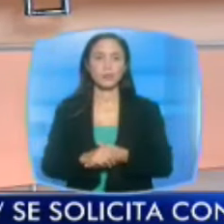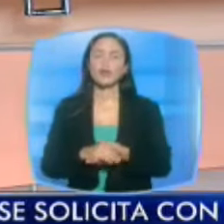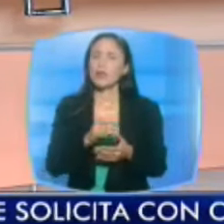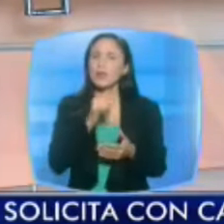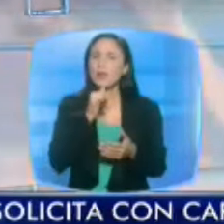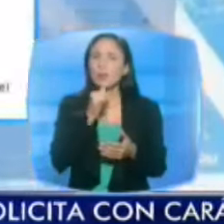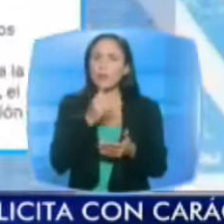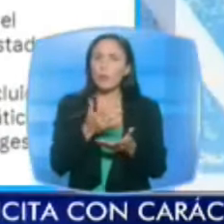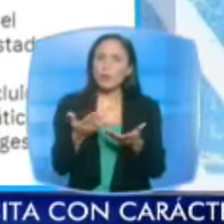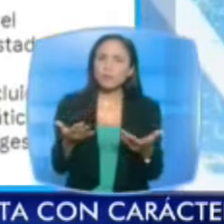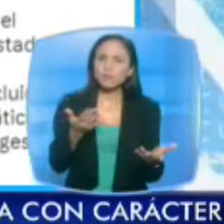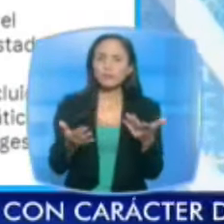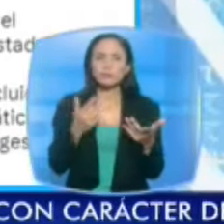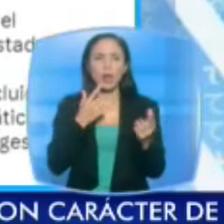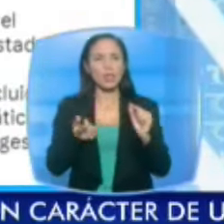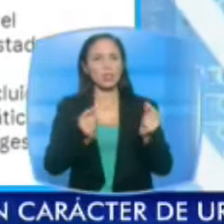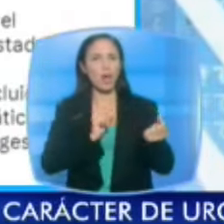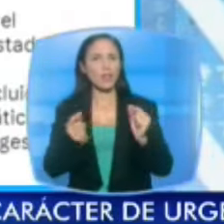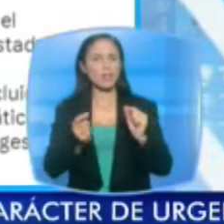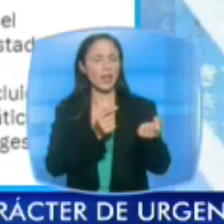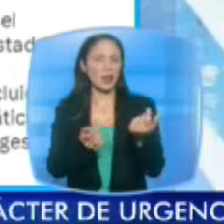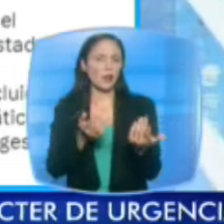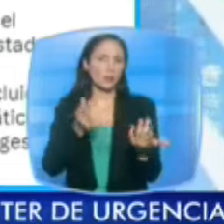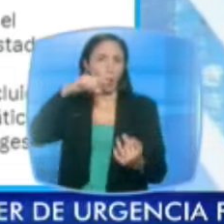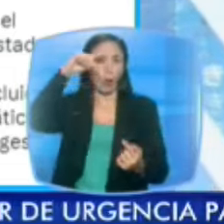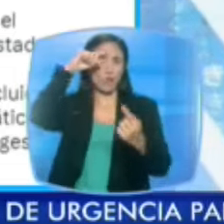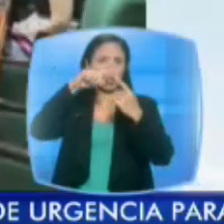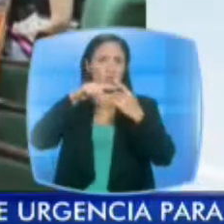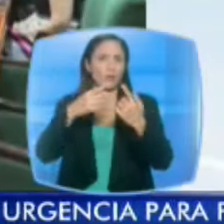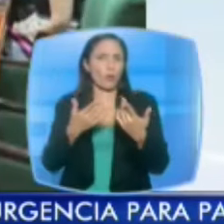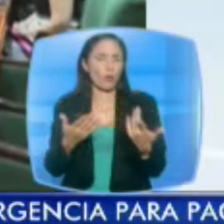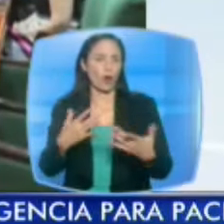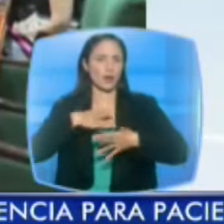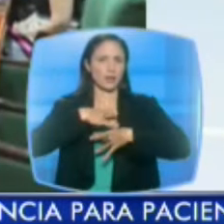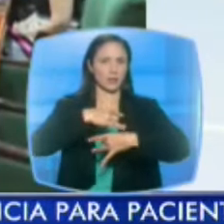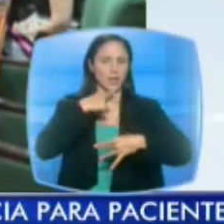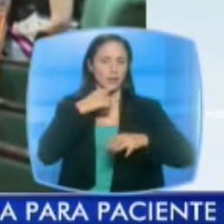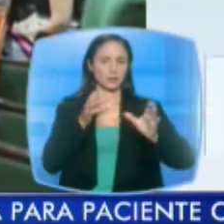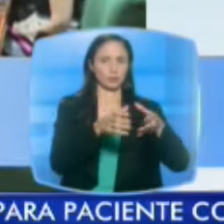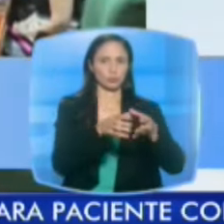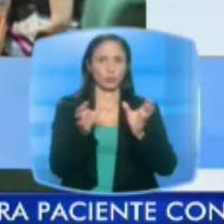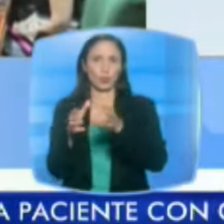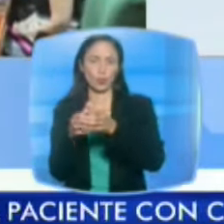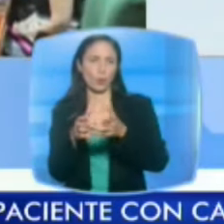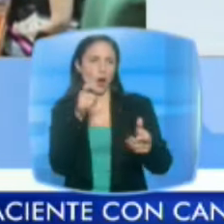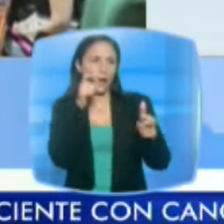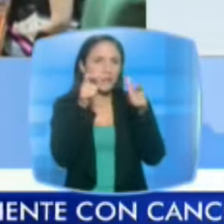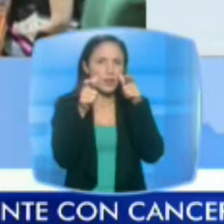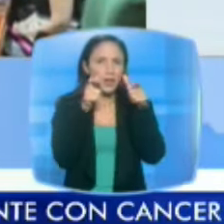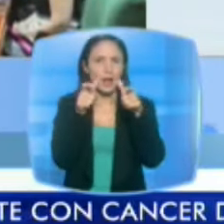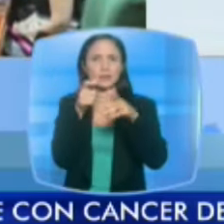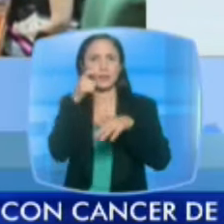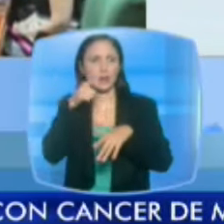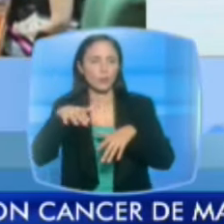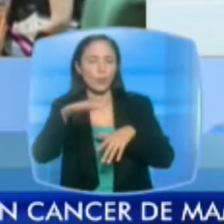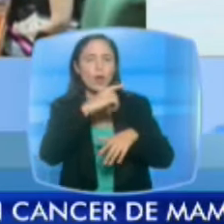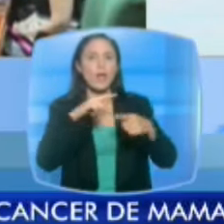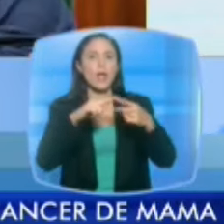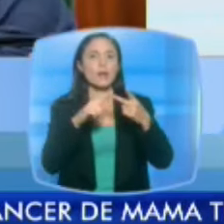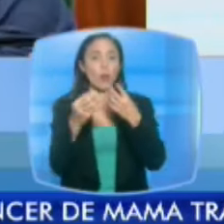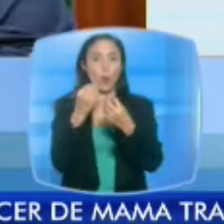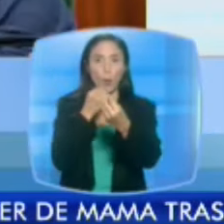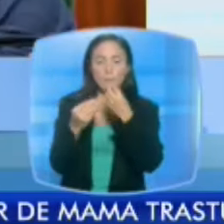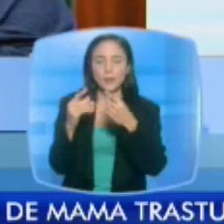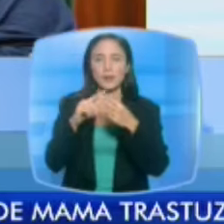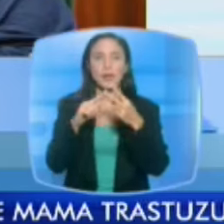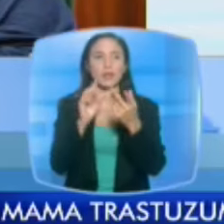aseguró que la conversación se centró en las áreas de interés mutuo, como la seguridad regional, la seguridad